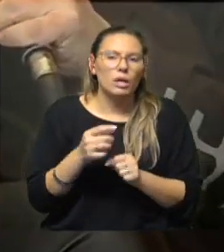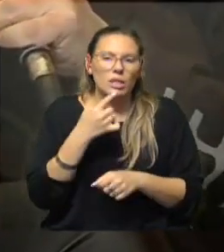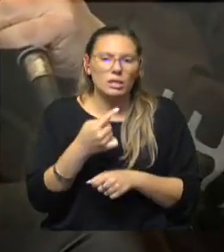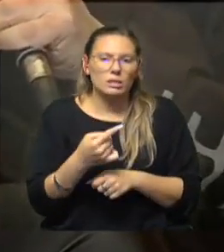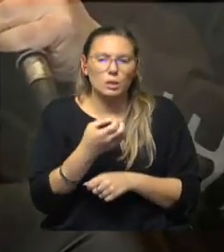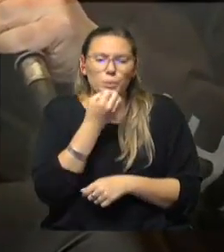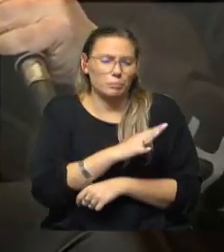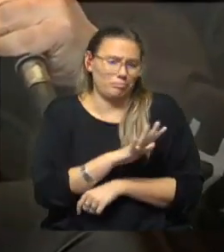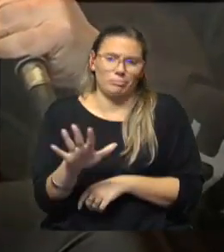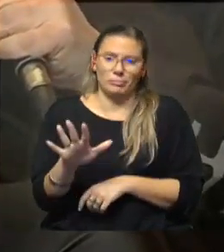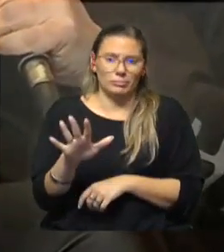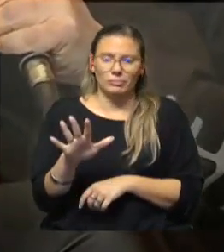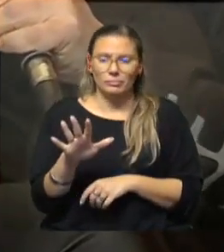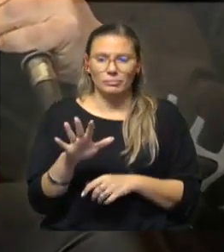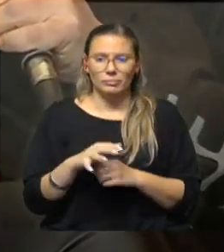Extraordinario.